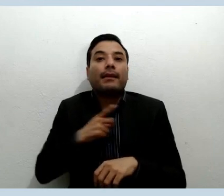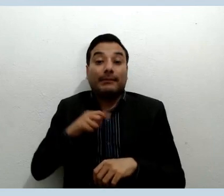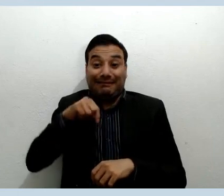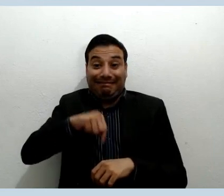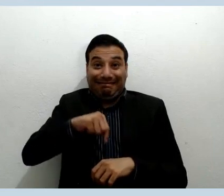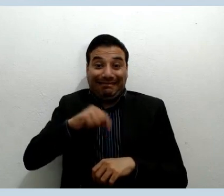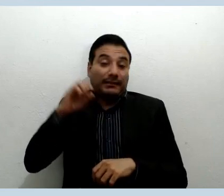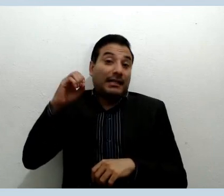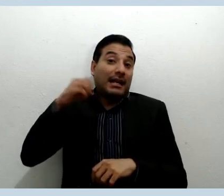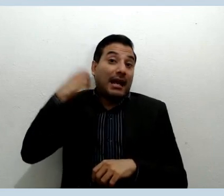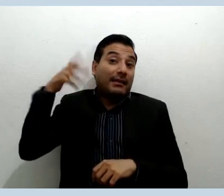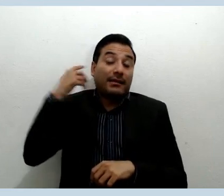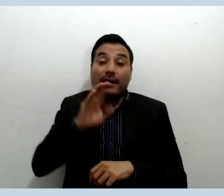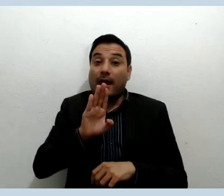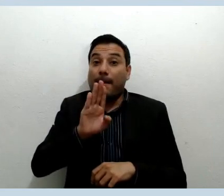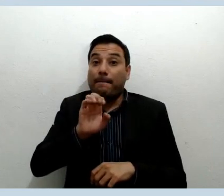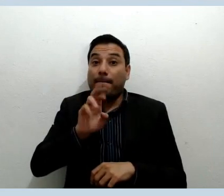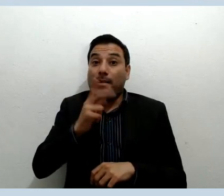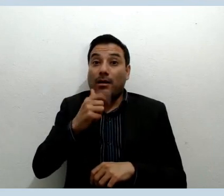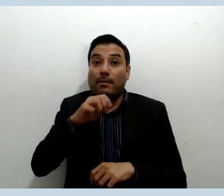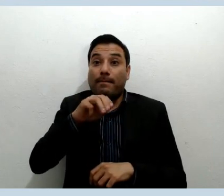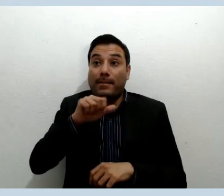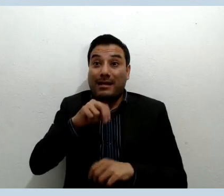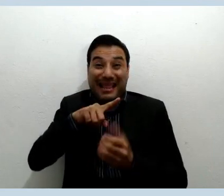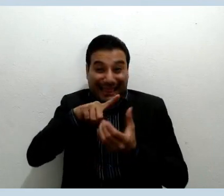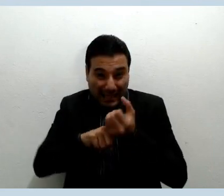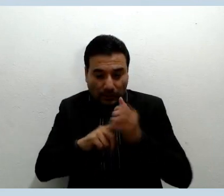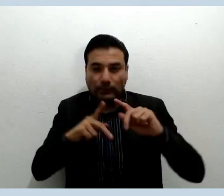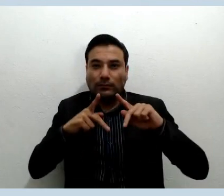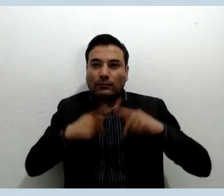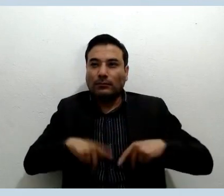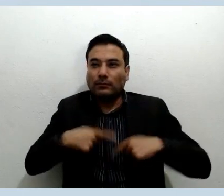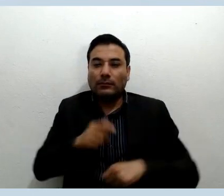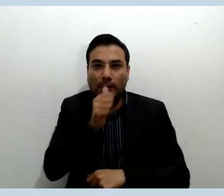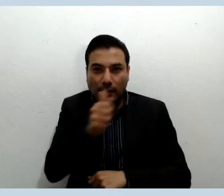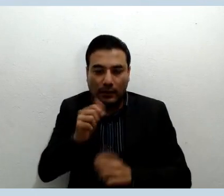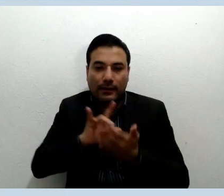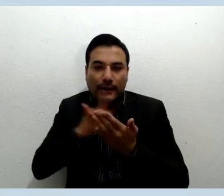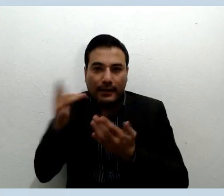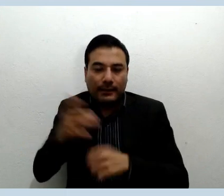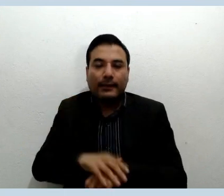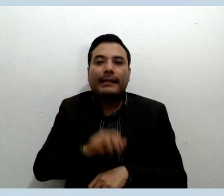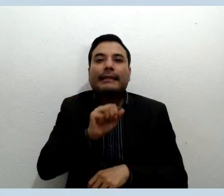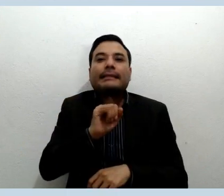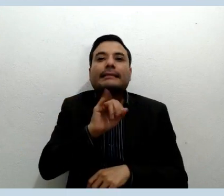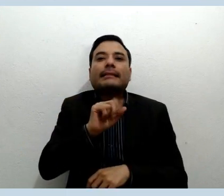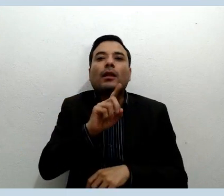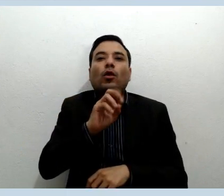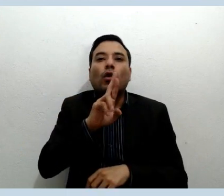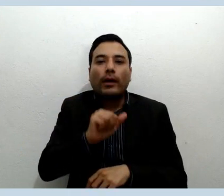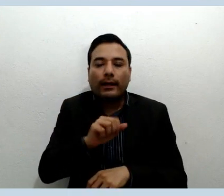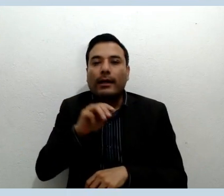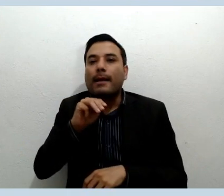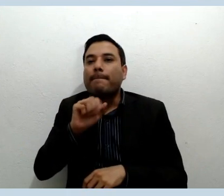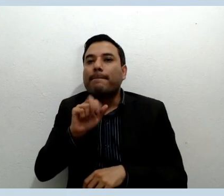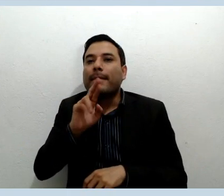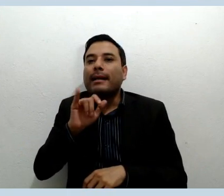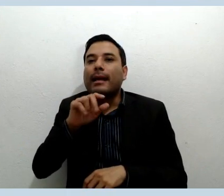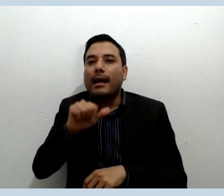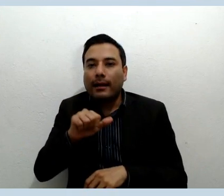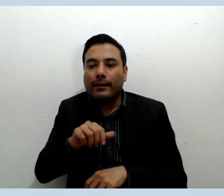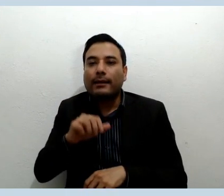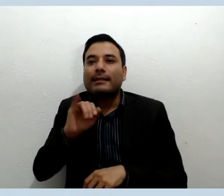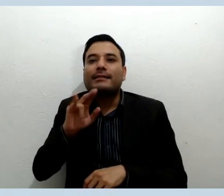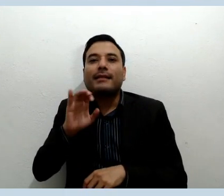berman que han hecho posible apuntes con toda su generosidad a isadora Oseguera pizaña a Mariana Gándara a Isabel